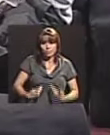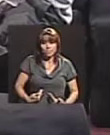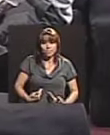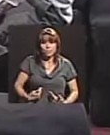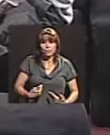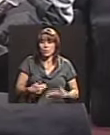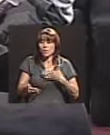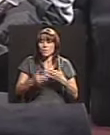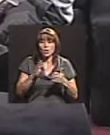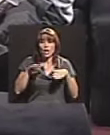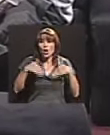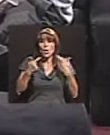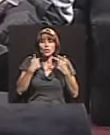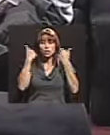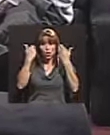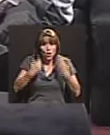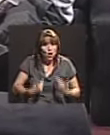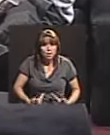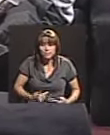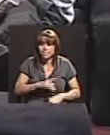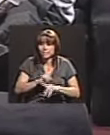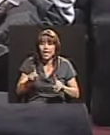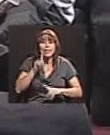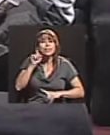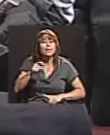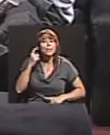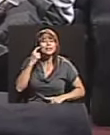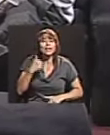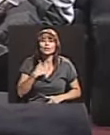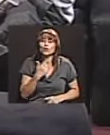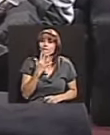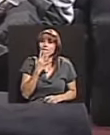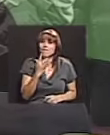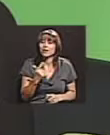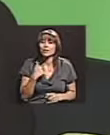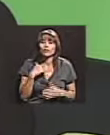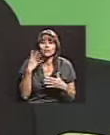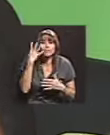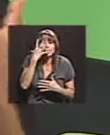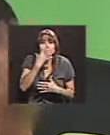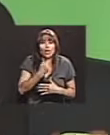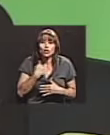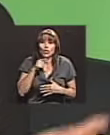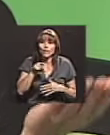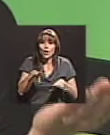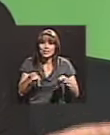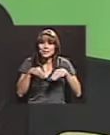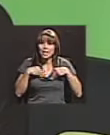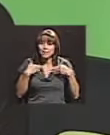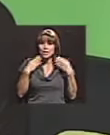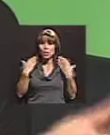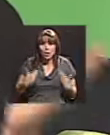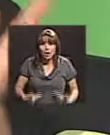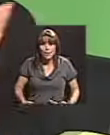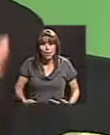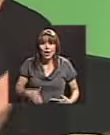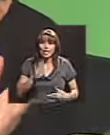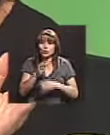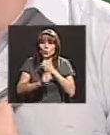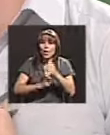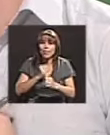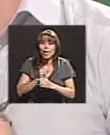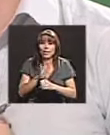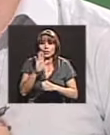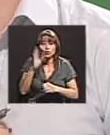aguacate tenga marcas de guerra tengo que aceptar mi cuerpo en su edad en su dimensión lo que llamamos comúnmente